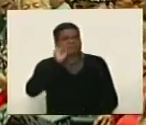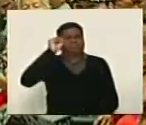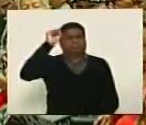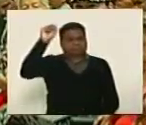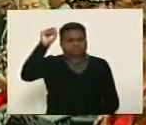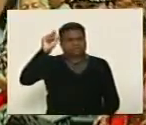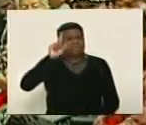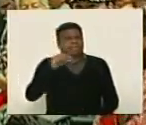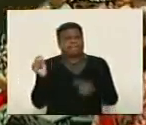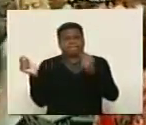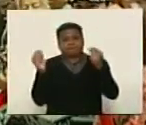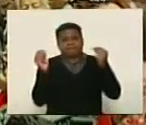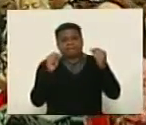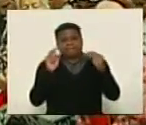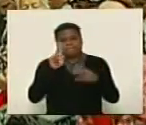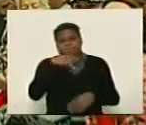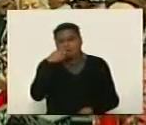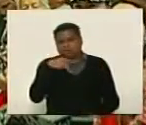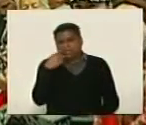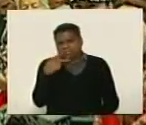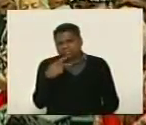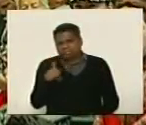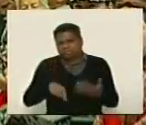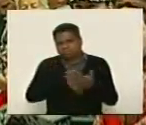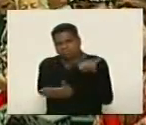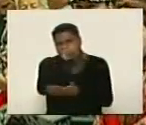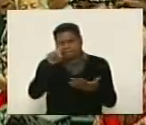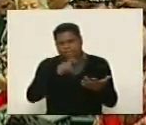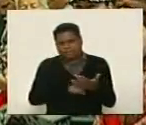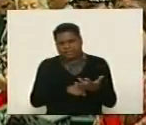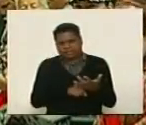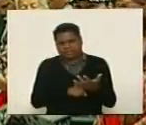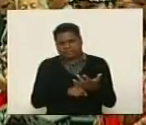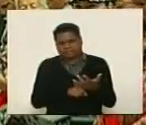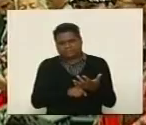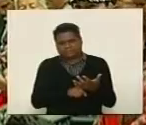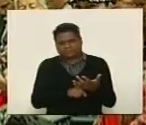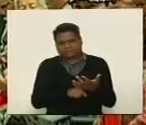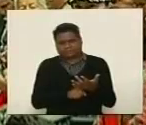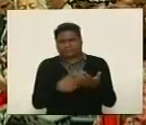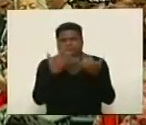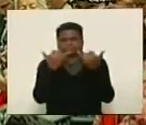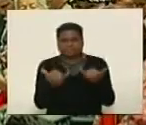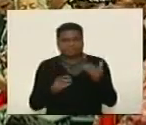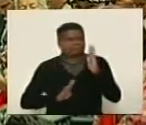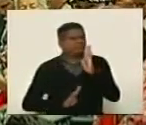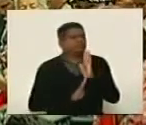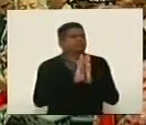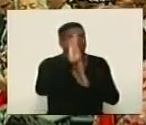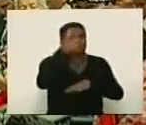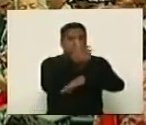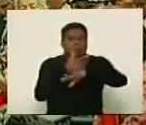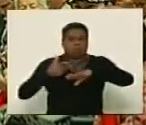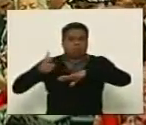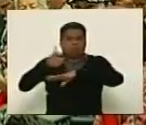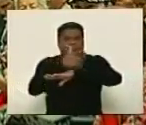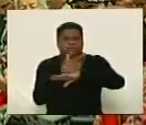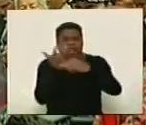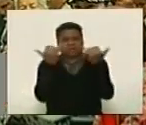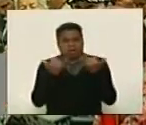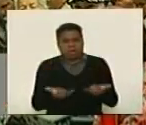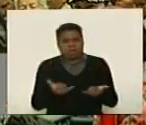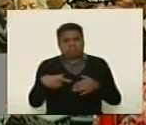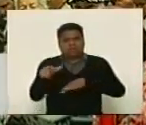es el debate político en general, nos va a conducir a ese despegue. El gobierno, tenemos hoy